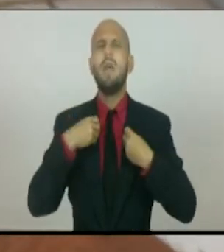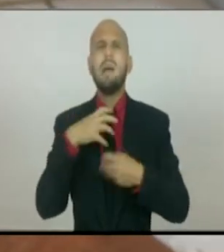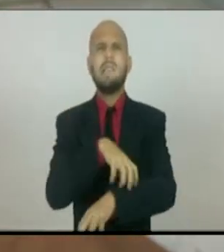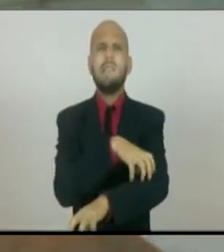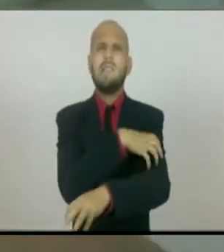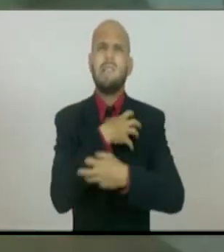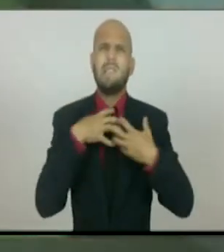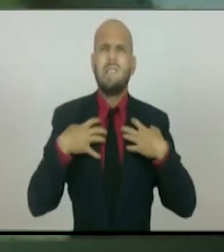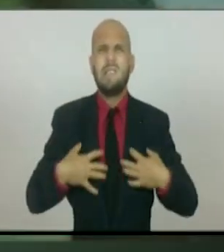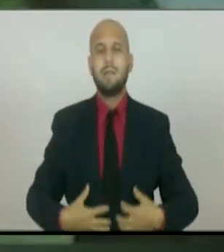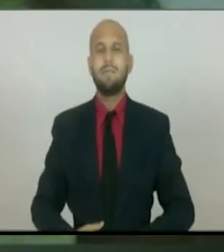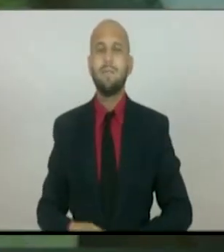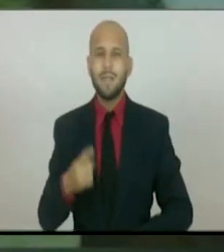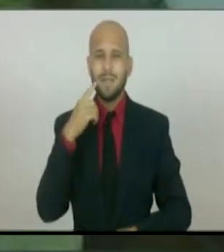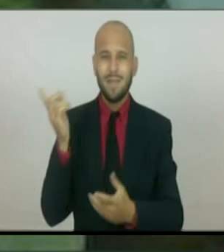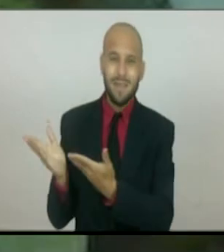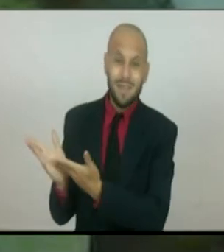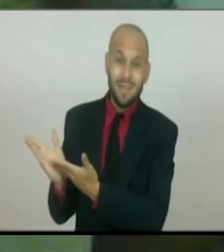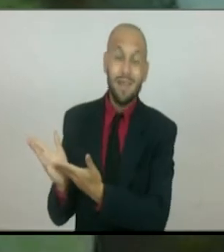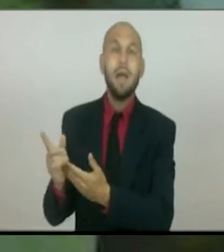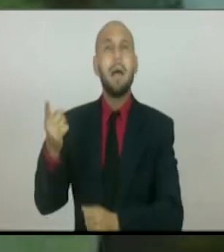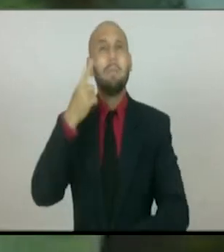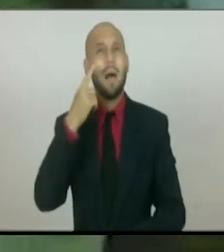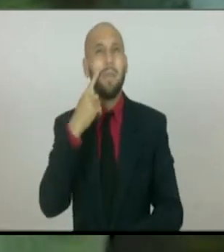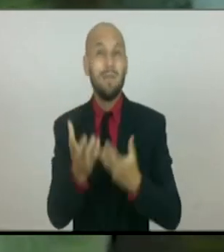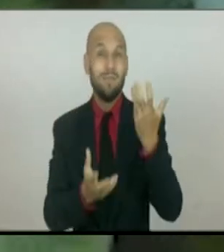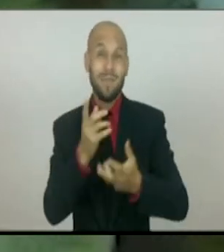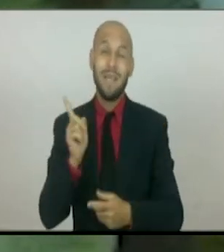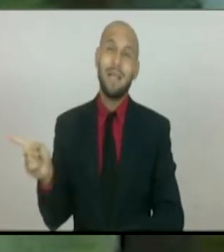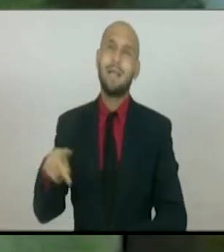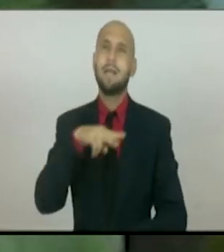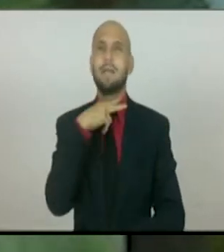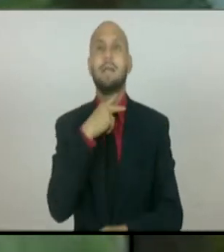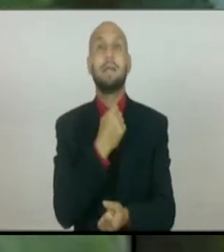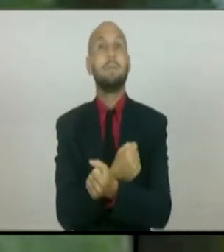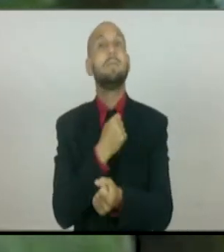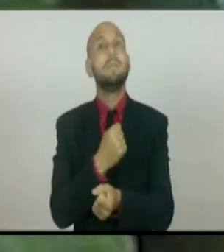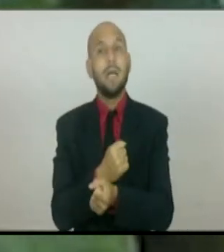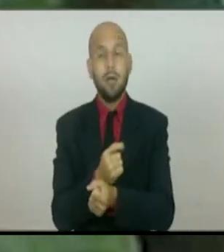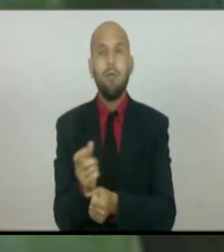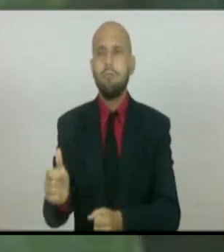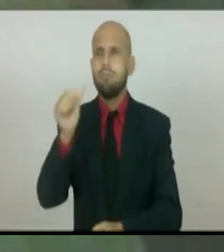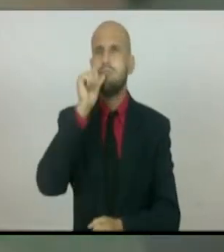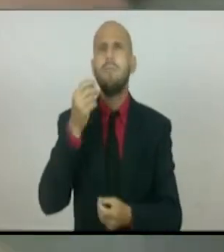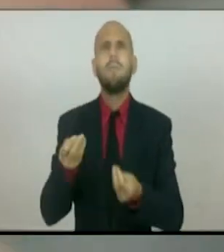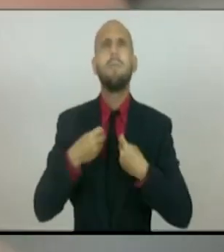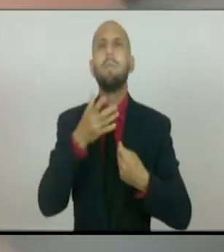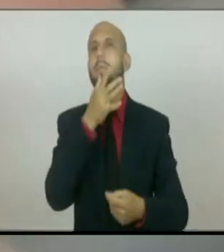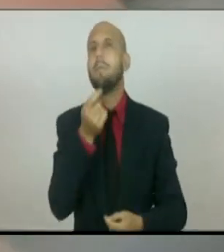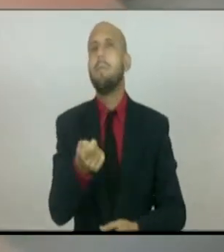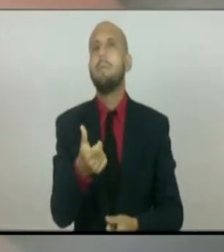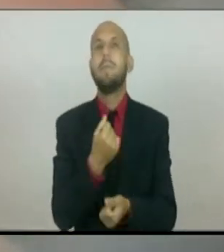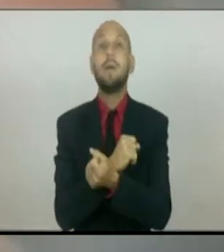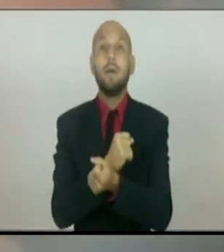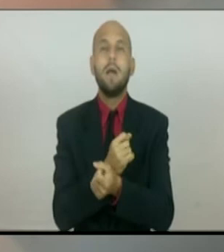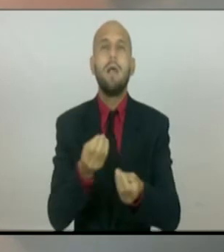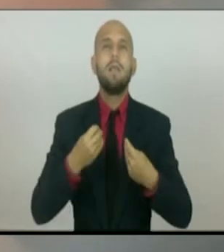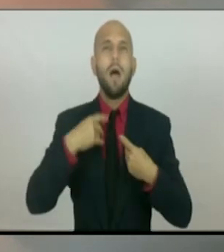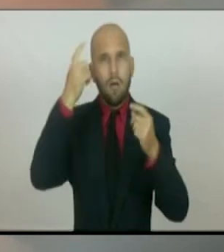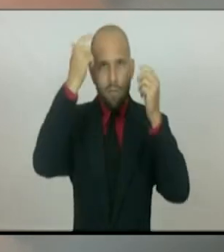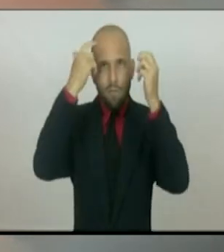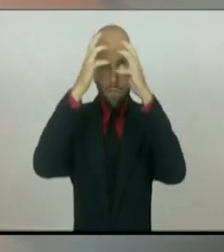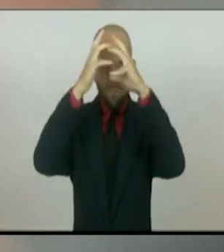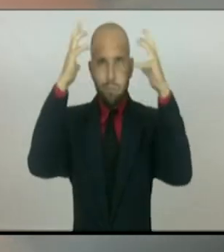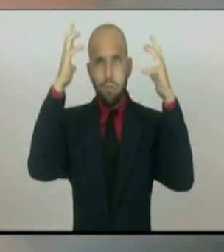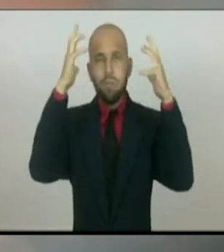de anís, tan recomendado por las abuelas, tiene propiedades neurotóxicas. Puede inducir al coma, la inflamación